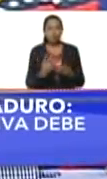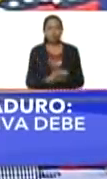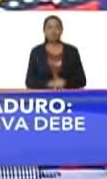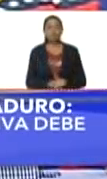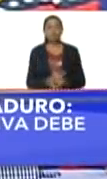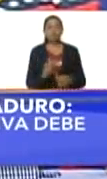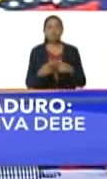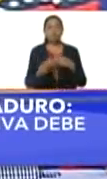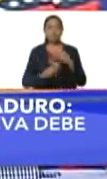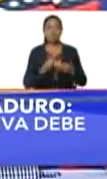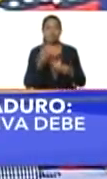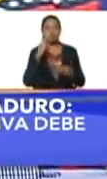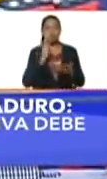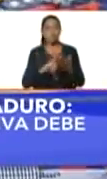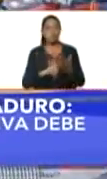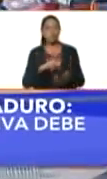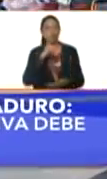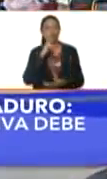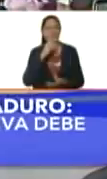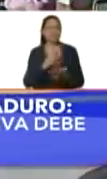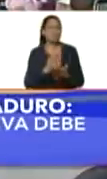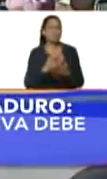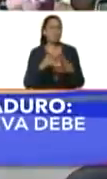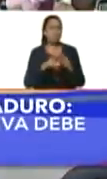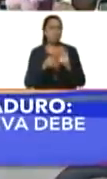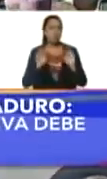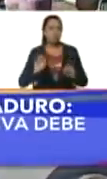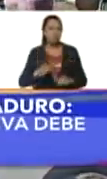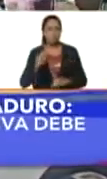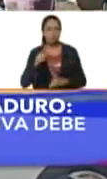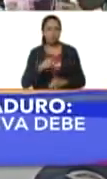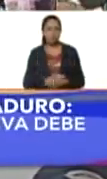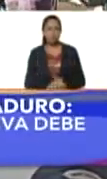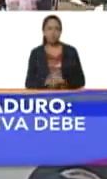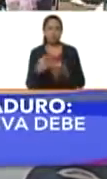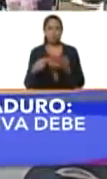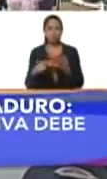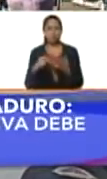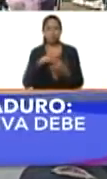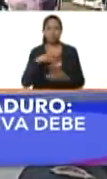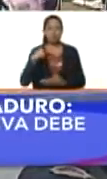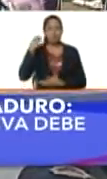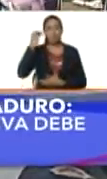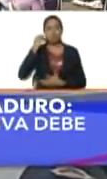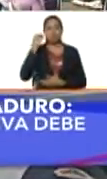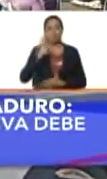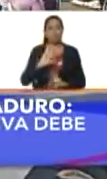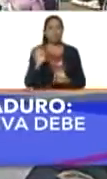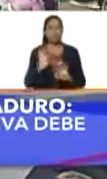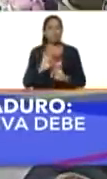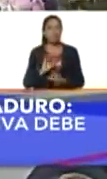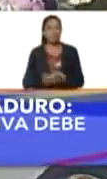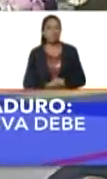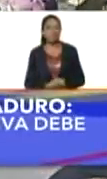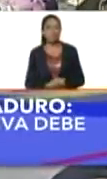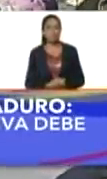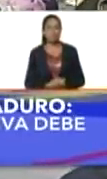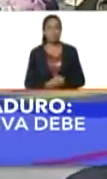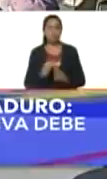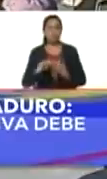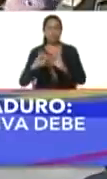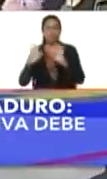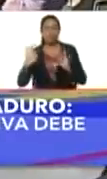se hace realidad la cosa es difícil siempre, o las cosas no son como uno pensaba. Por eso hay que